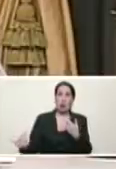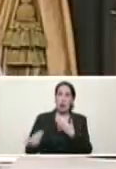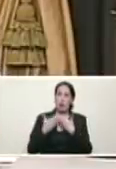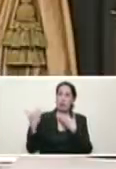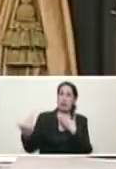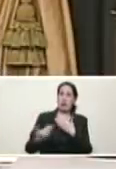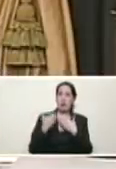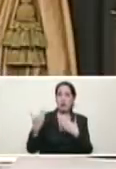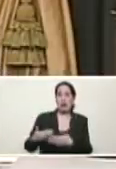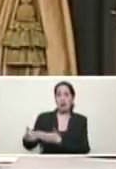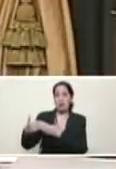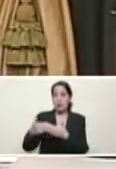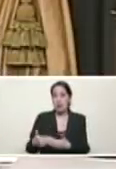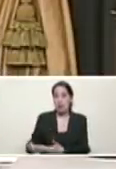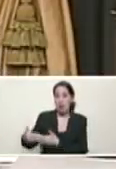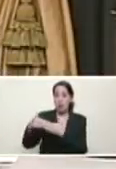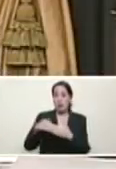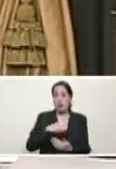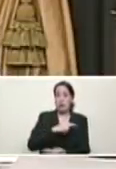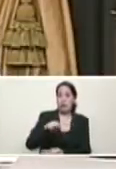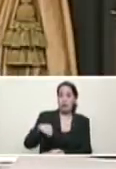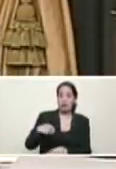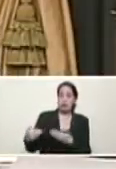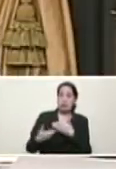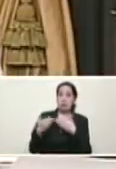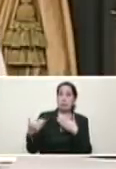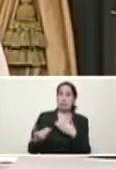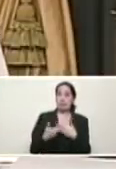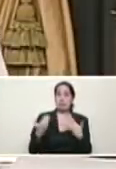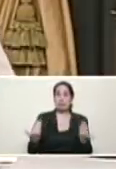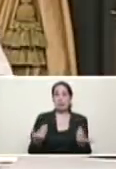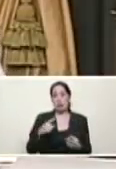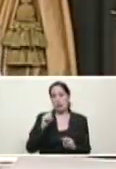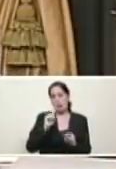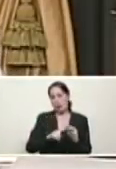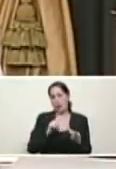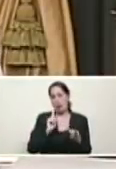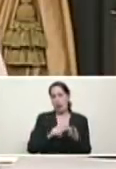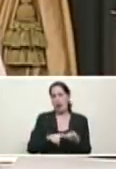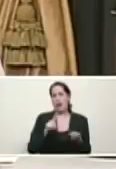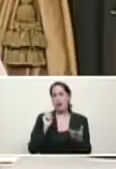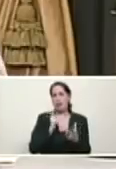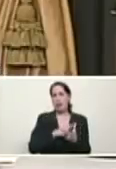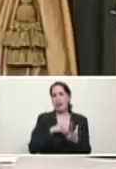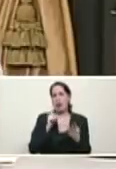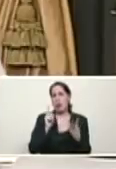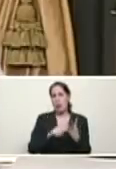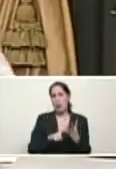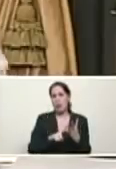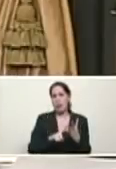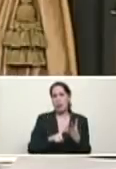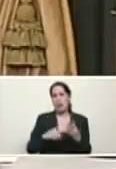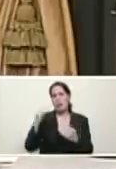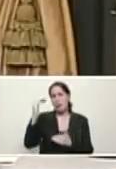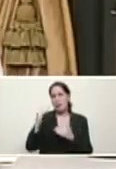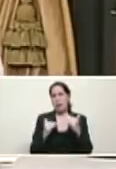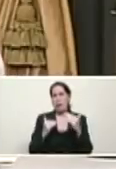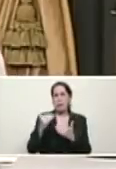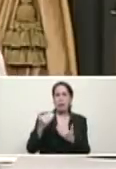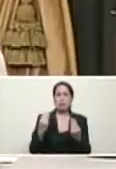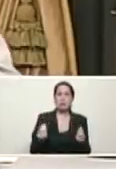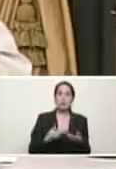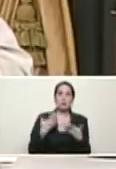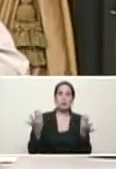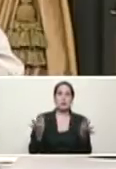agresiones del imperialismo norteamericano. Una, dos, tres, cuatro, pa, pa, pa.